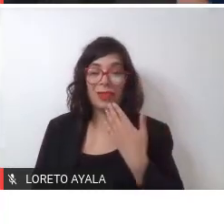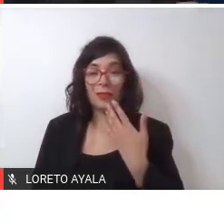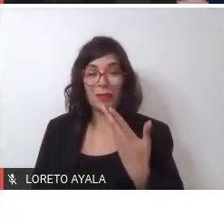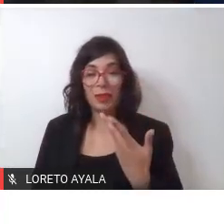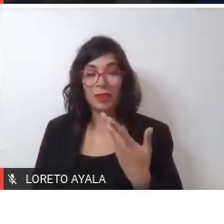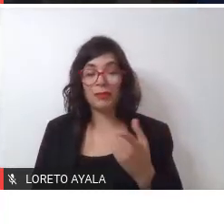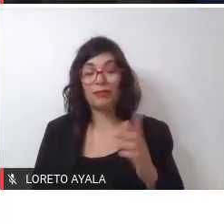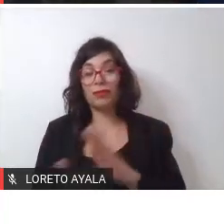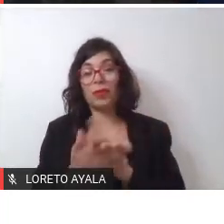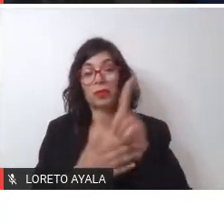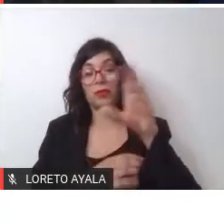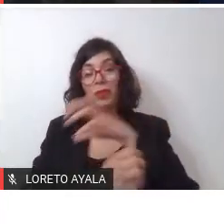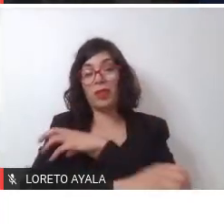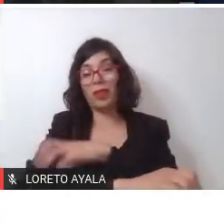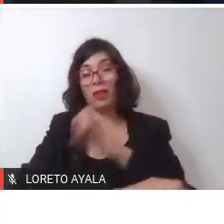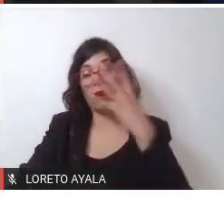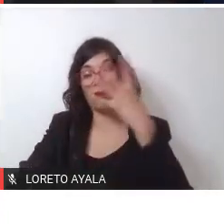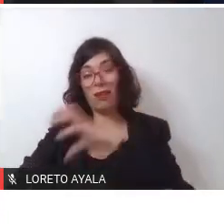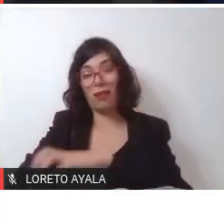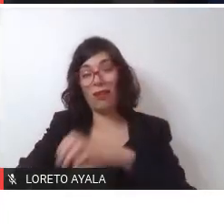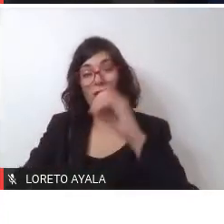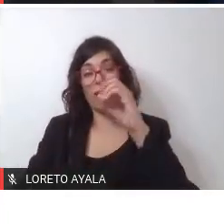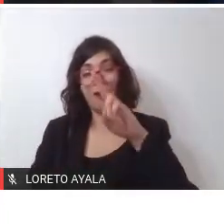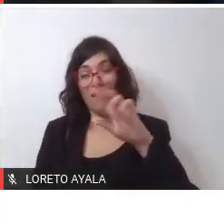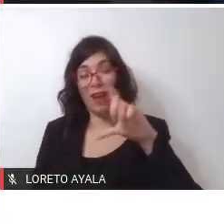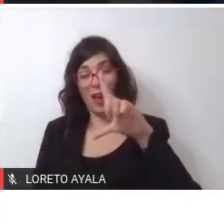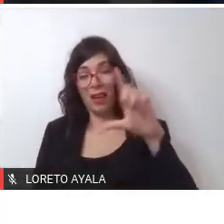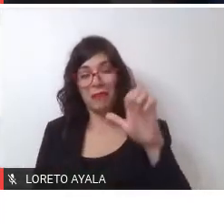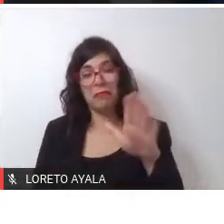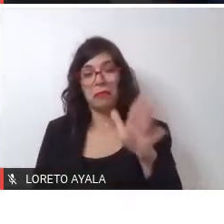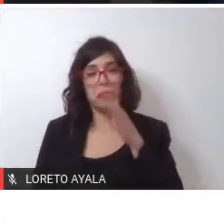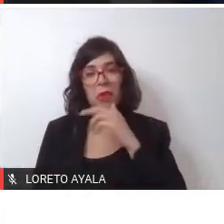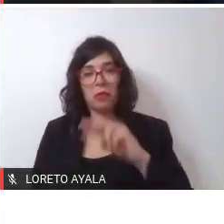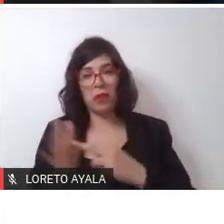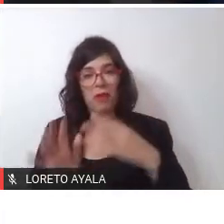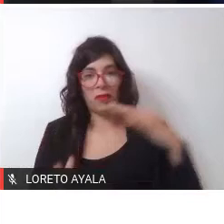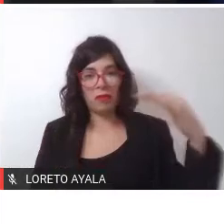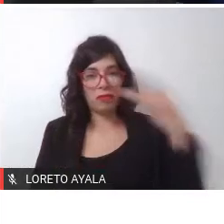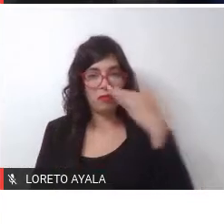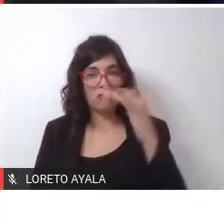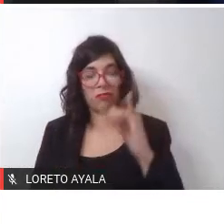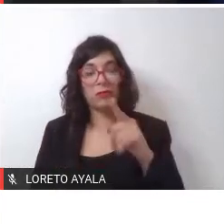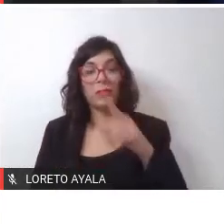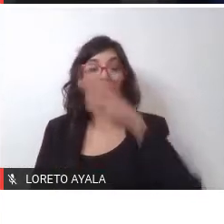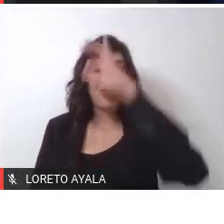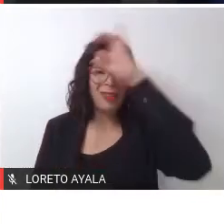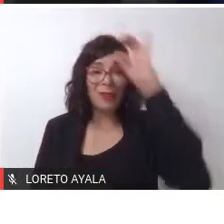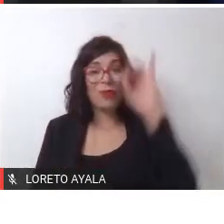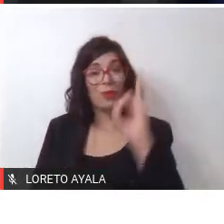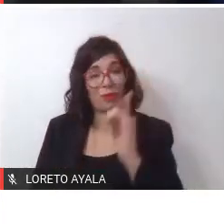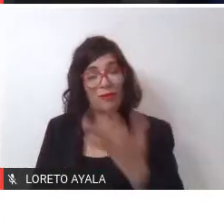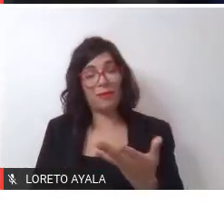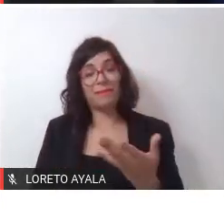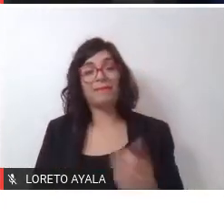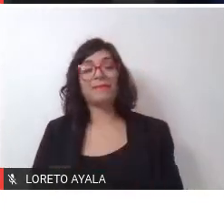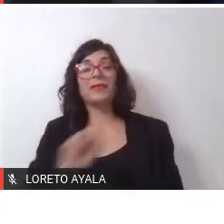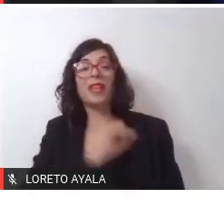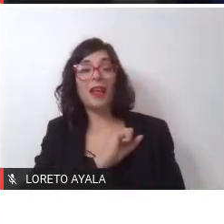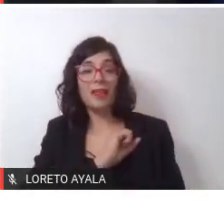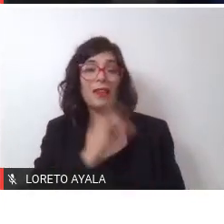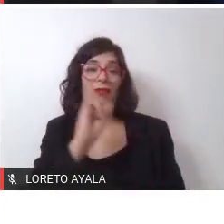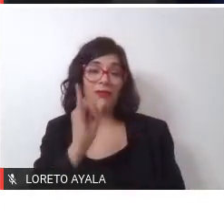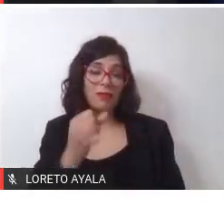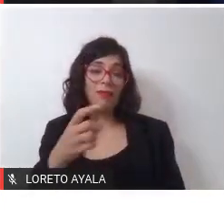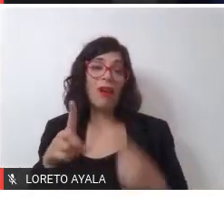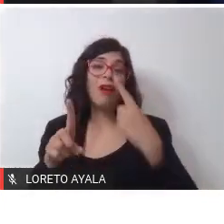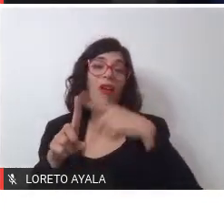Ovalle no tengo un problema de contaminación, pero entiendo que sí en Temuco, sí en Santiago, sí en otras ciudades grandes